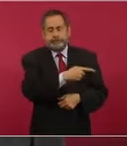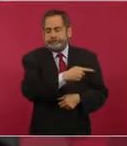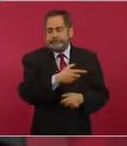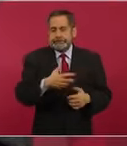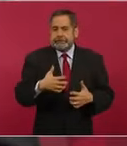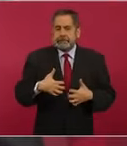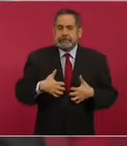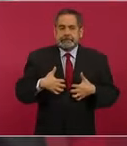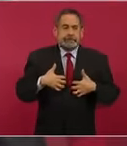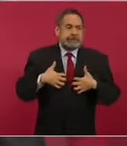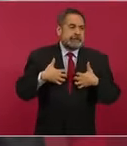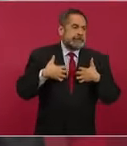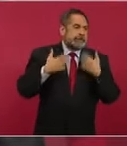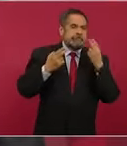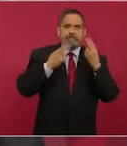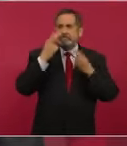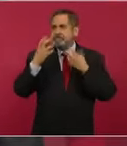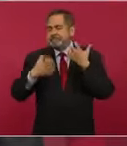de mal humor.